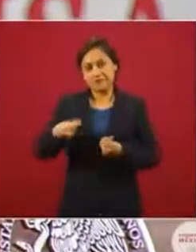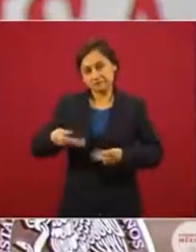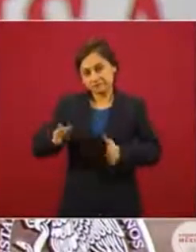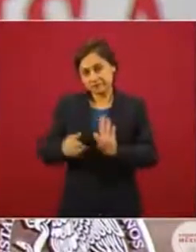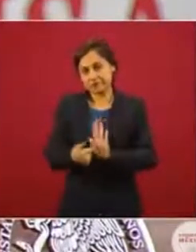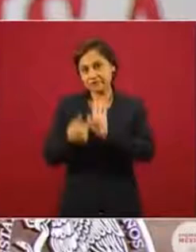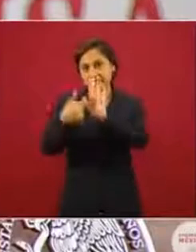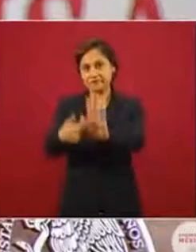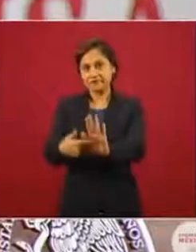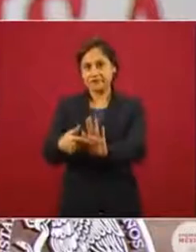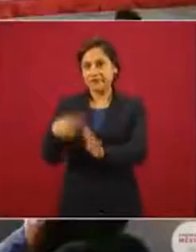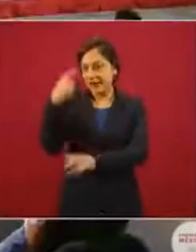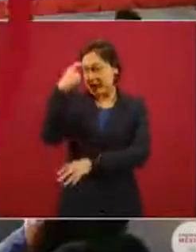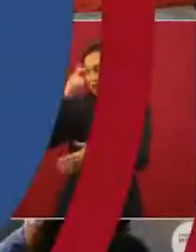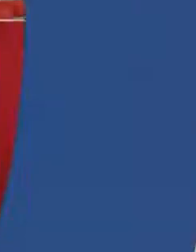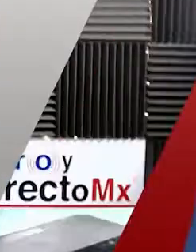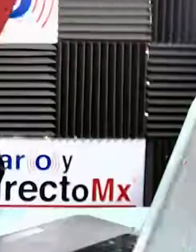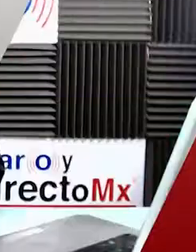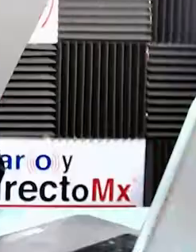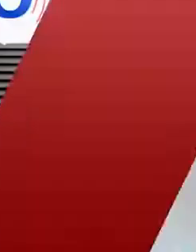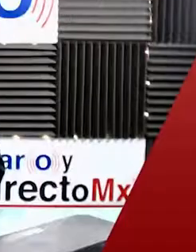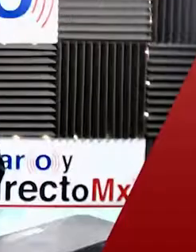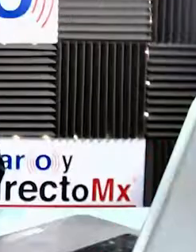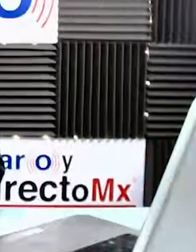Trino Malpica. Y el otro...